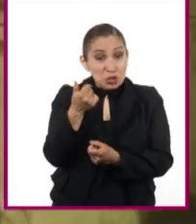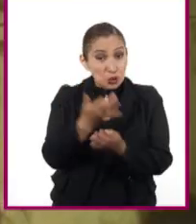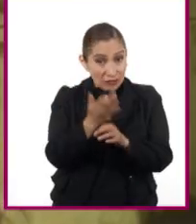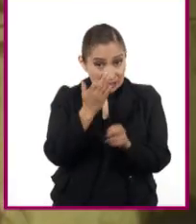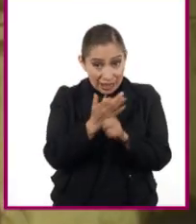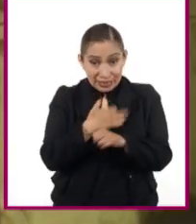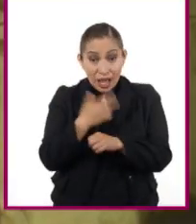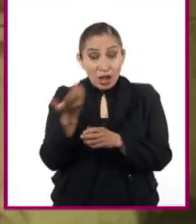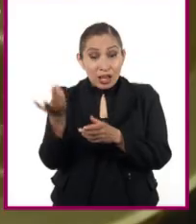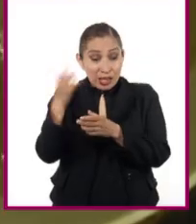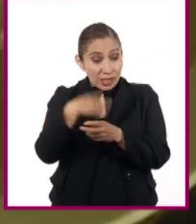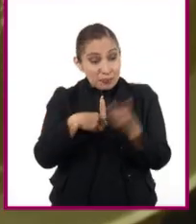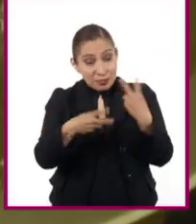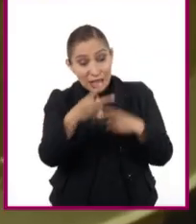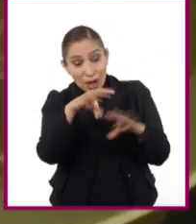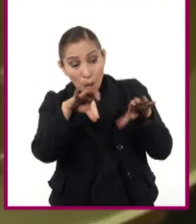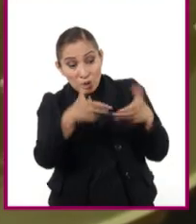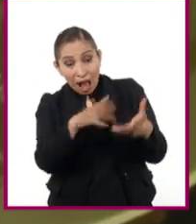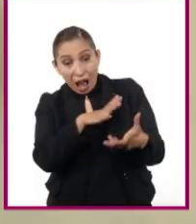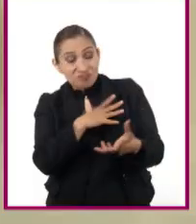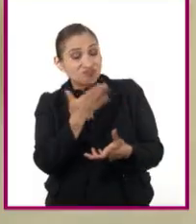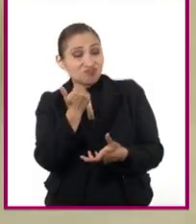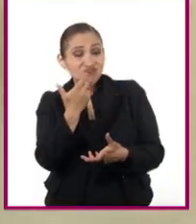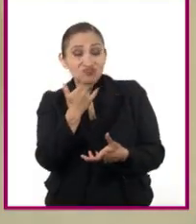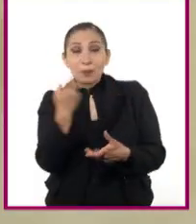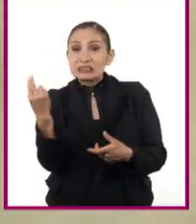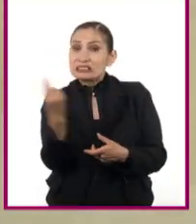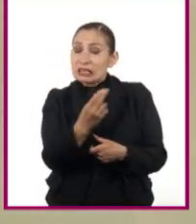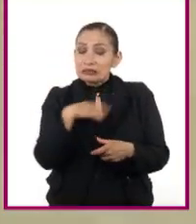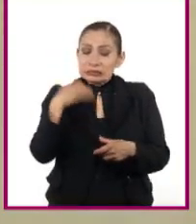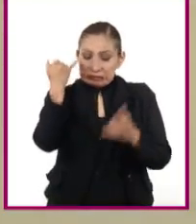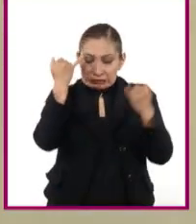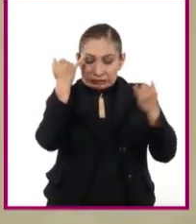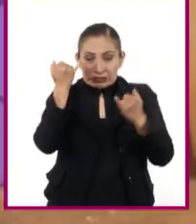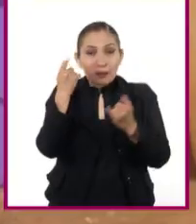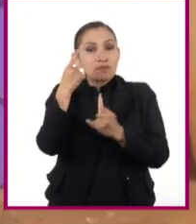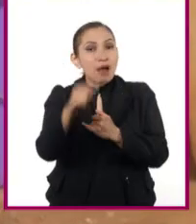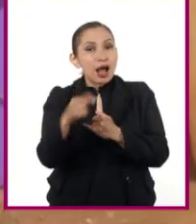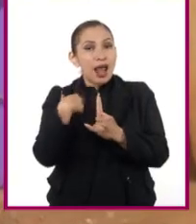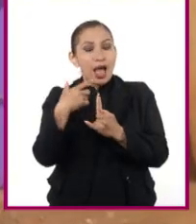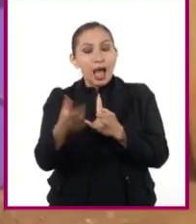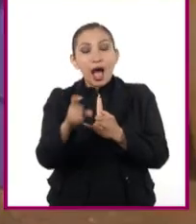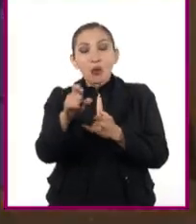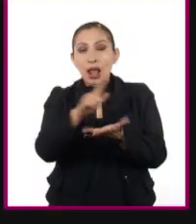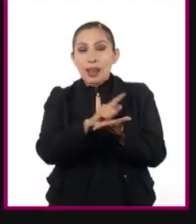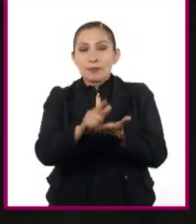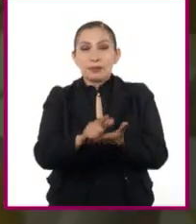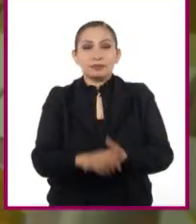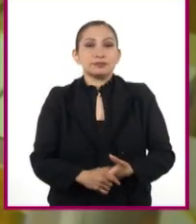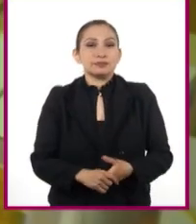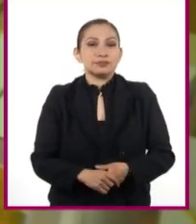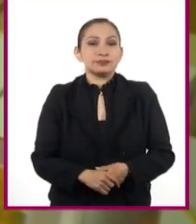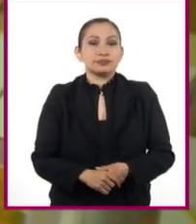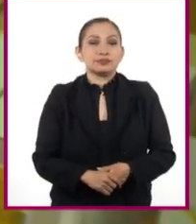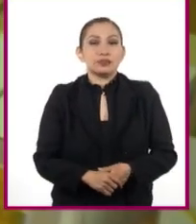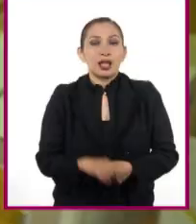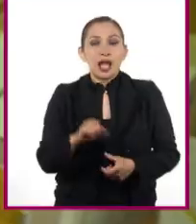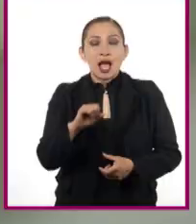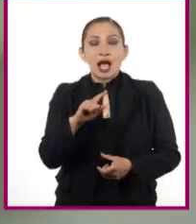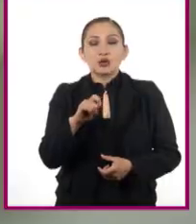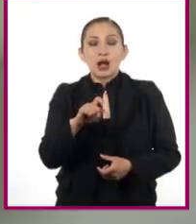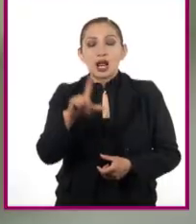es suficiente ni llega a las comunidades, por lo que es urgente implementar estrategias para obtener agua limpia.